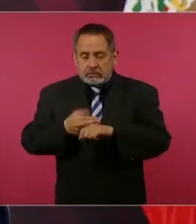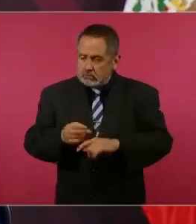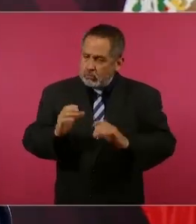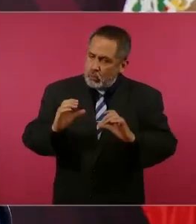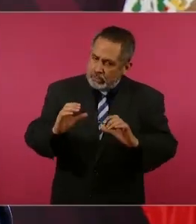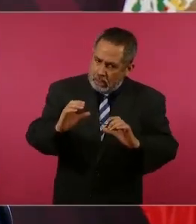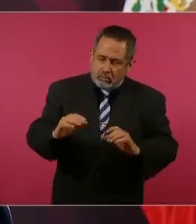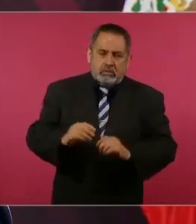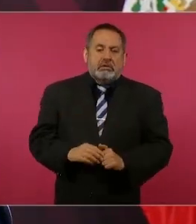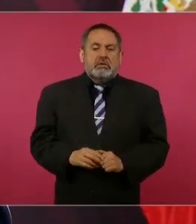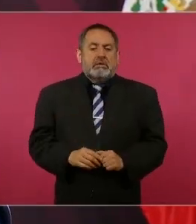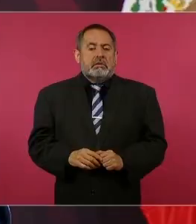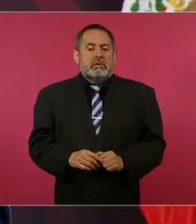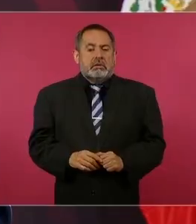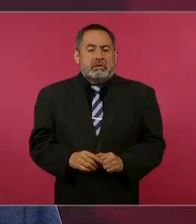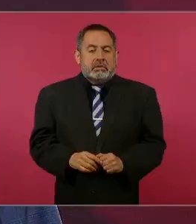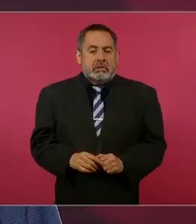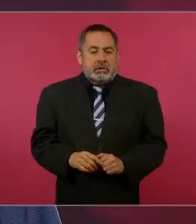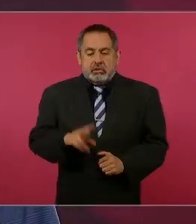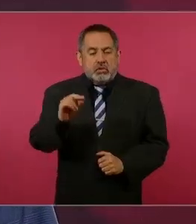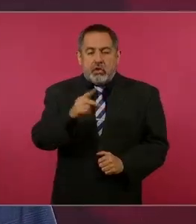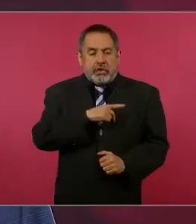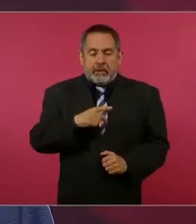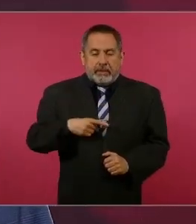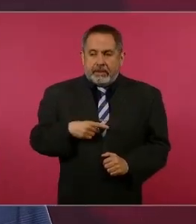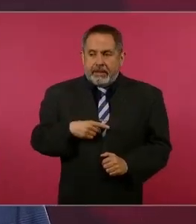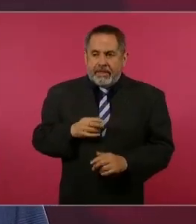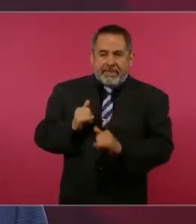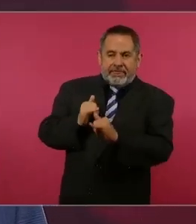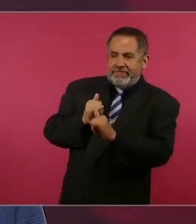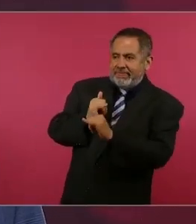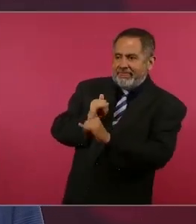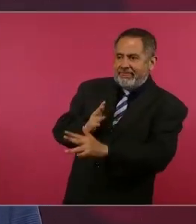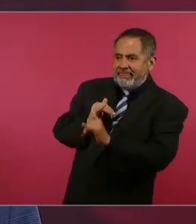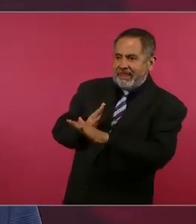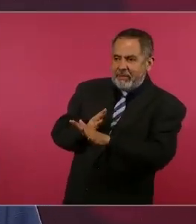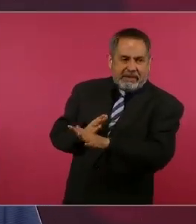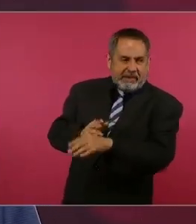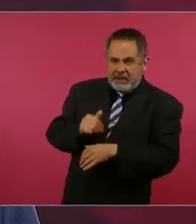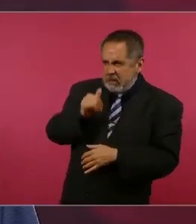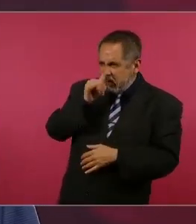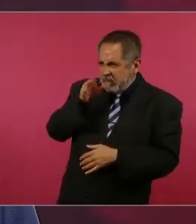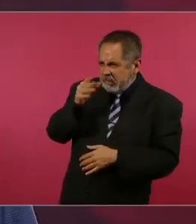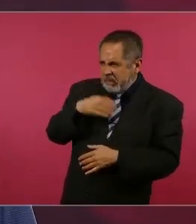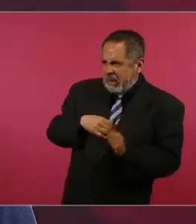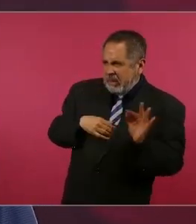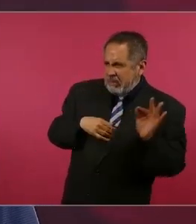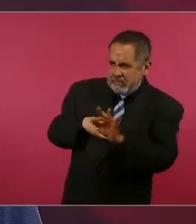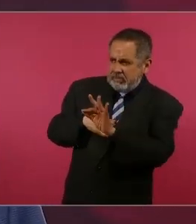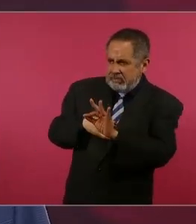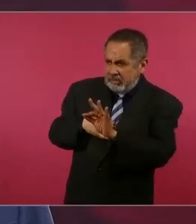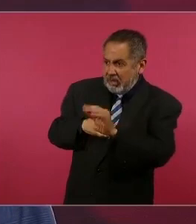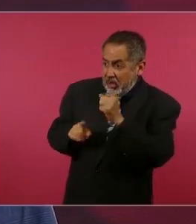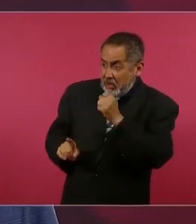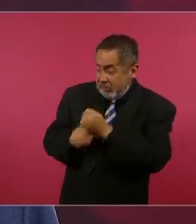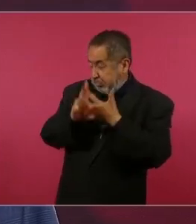cuidado, que no caigan en la trampa de la violencia, que no caigan en la